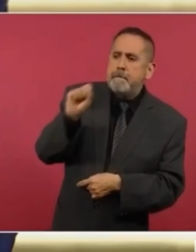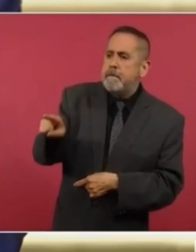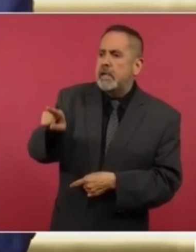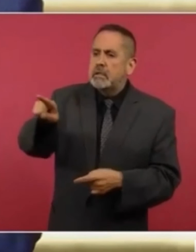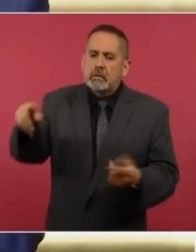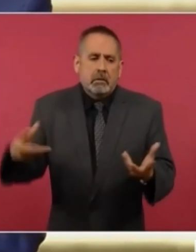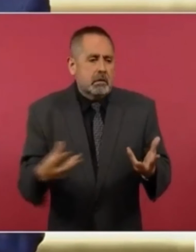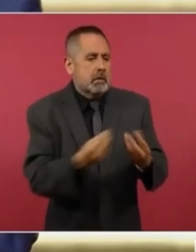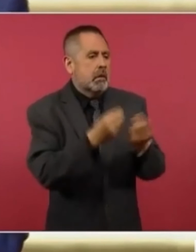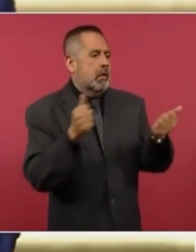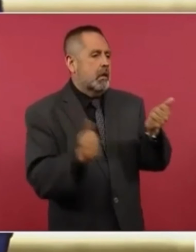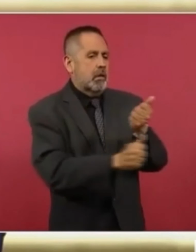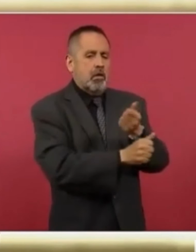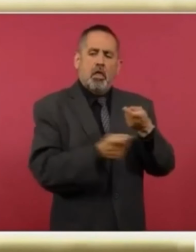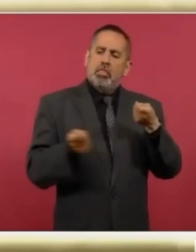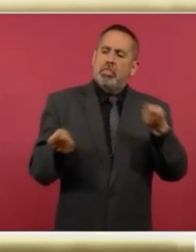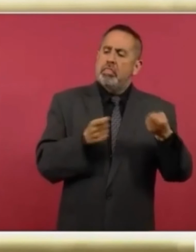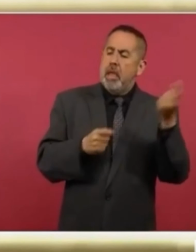estaban al servicio